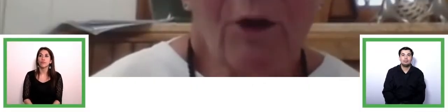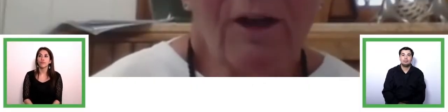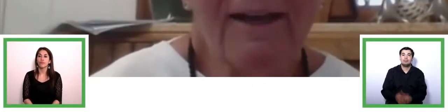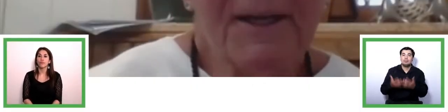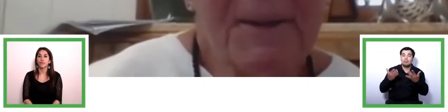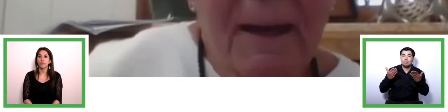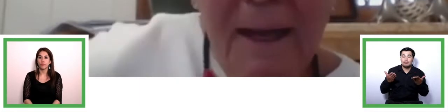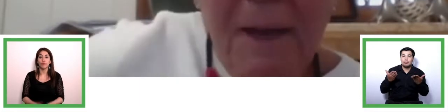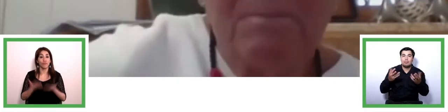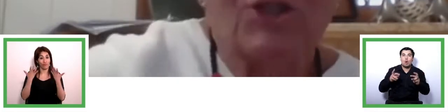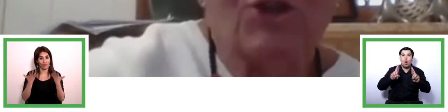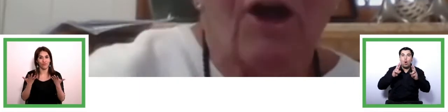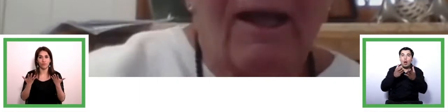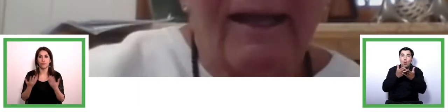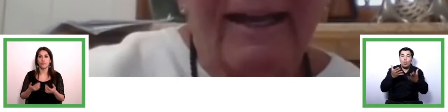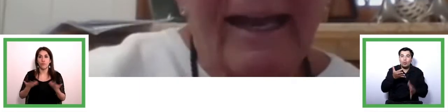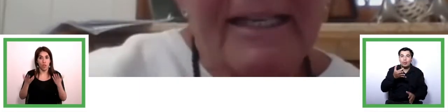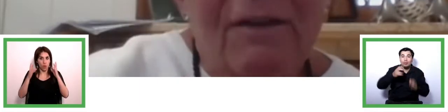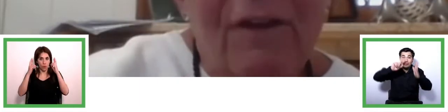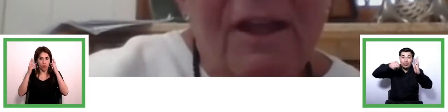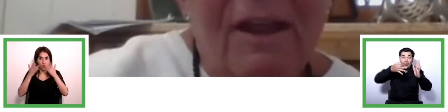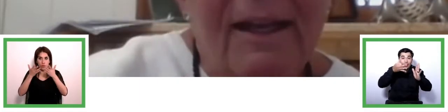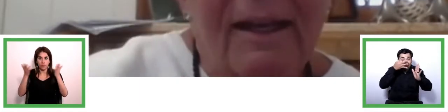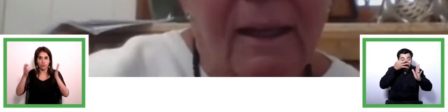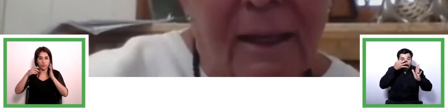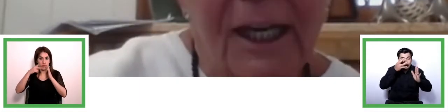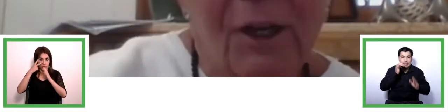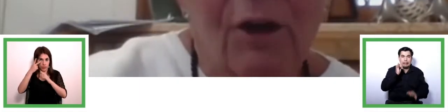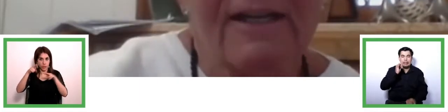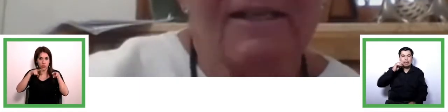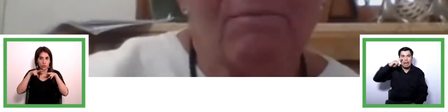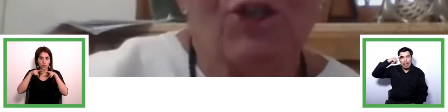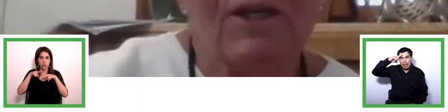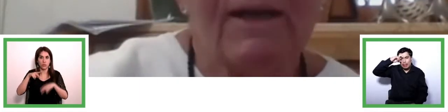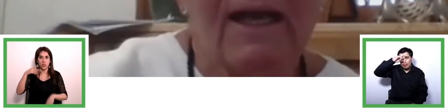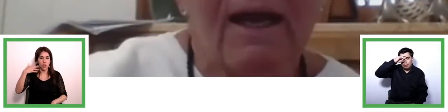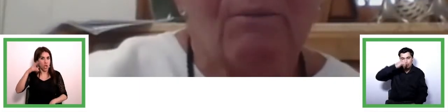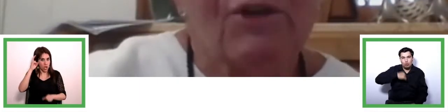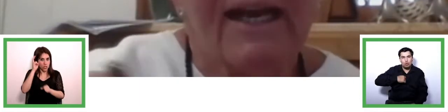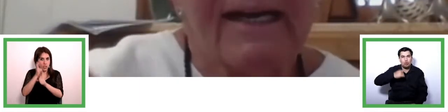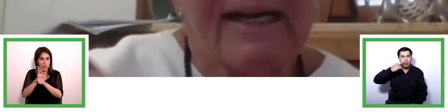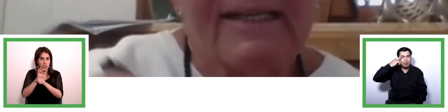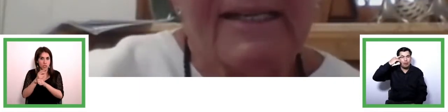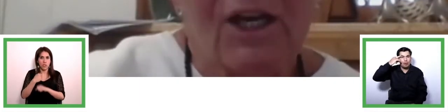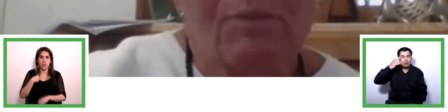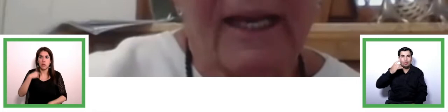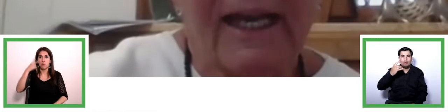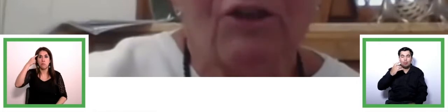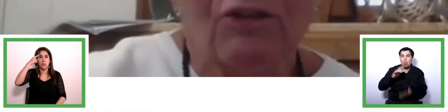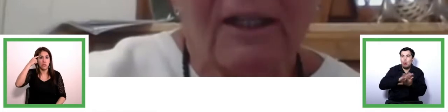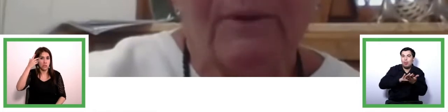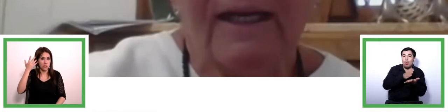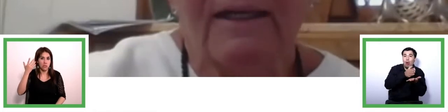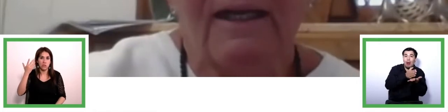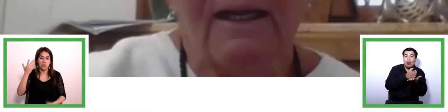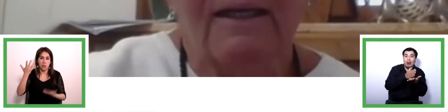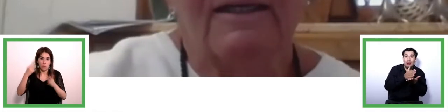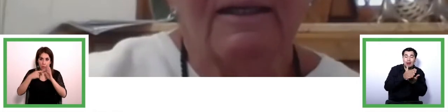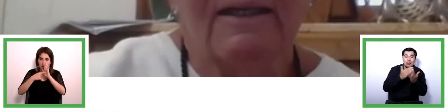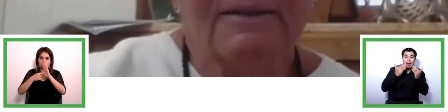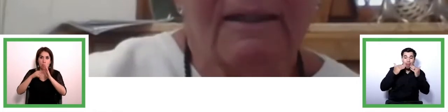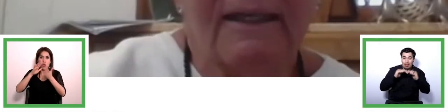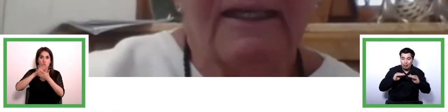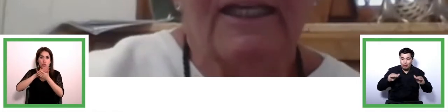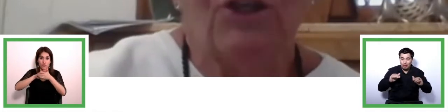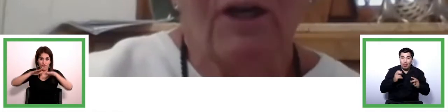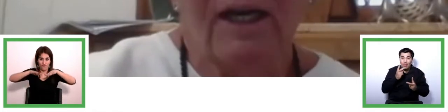Bien, espero que la hayan visto. Es difícil y creo que es imposible, pues en la clase de los pequeños, adivinar